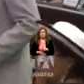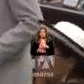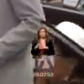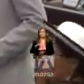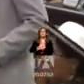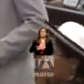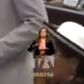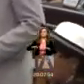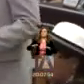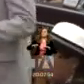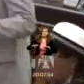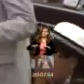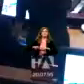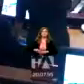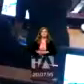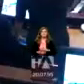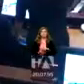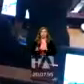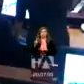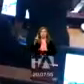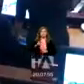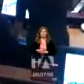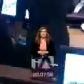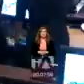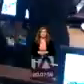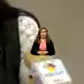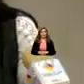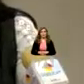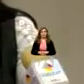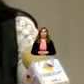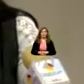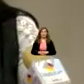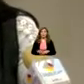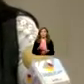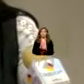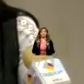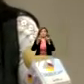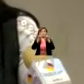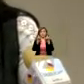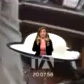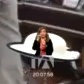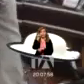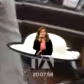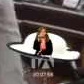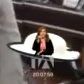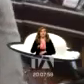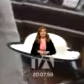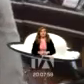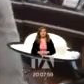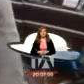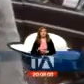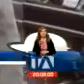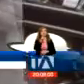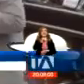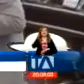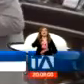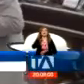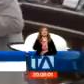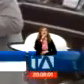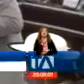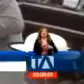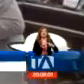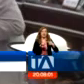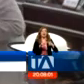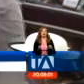procesados huyen. Por eso ya tiene las preguntas para la fiscal encargada. ¿Quiénes robaron?